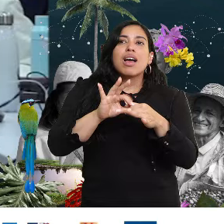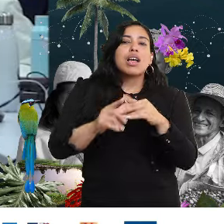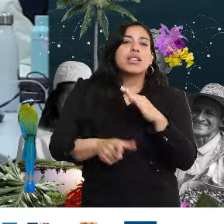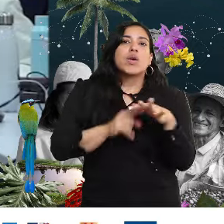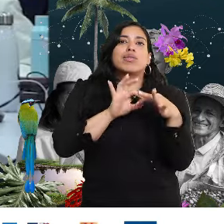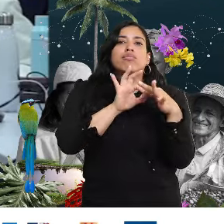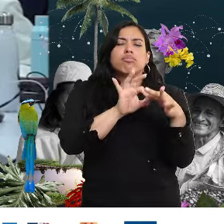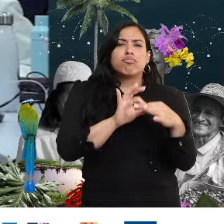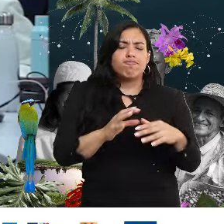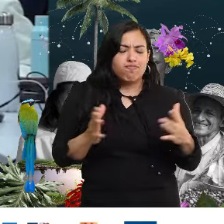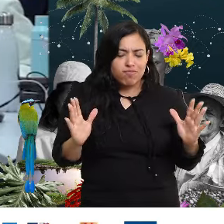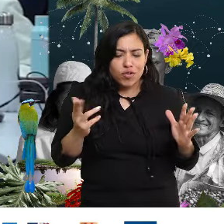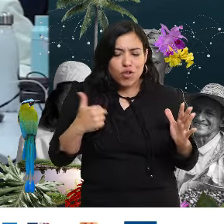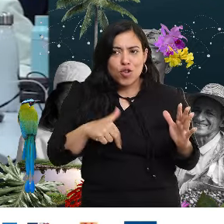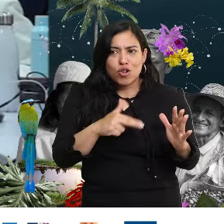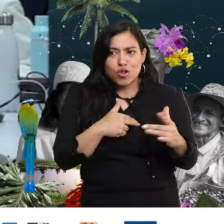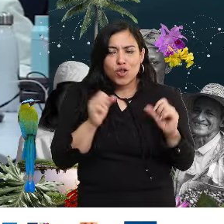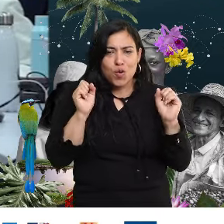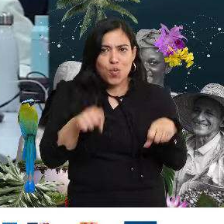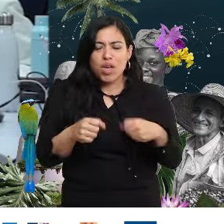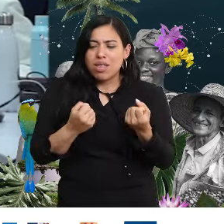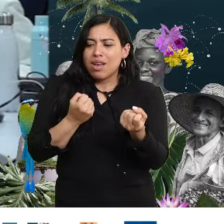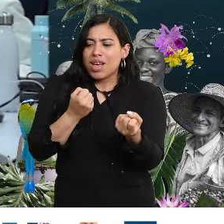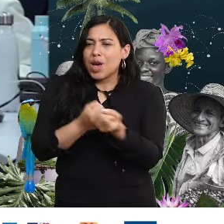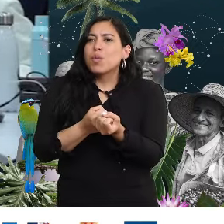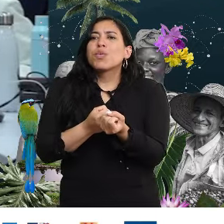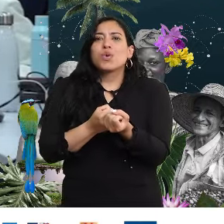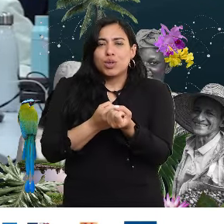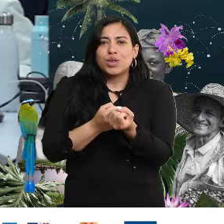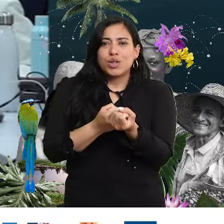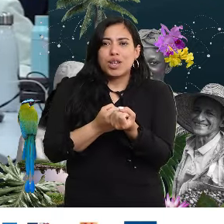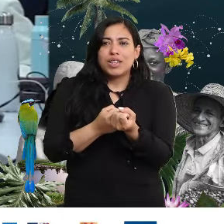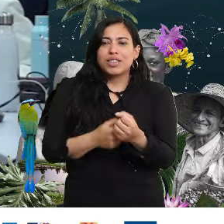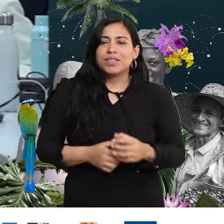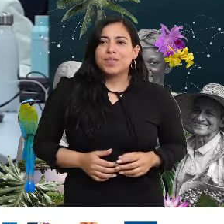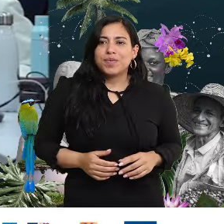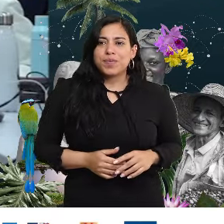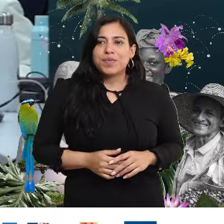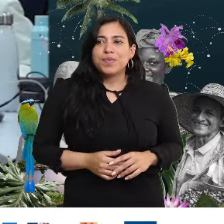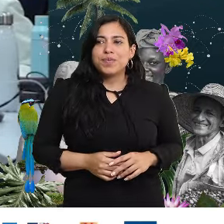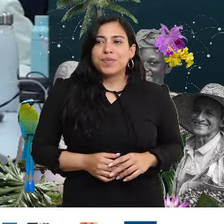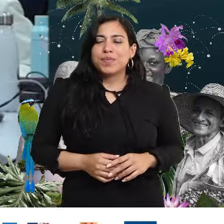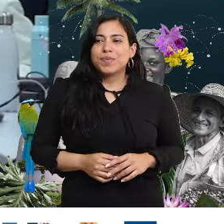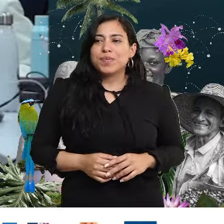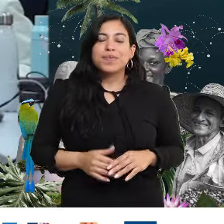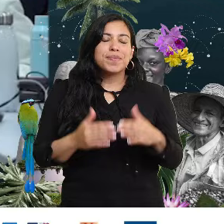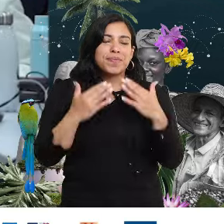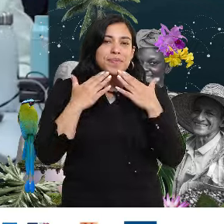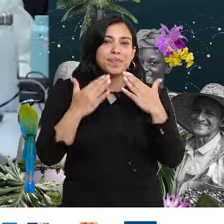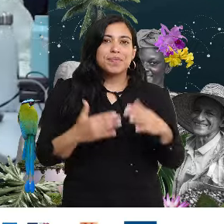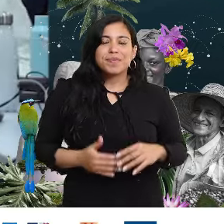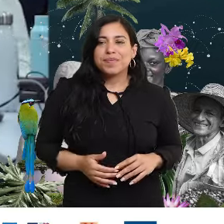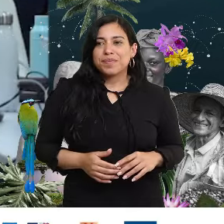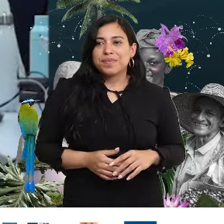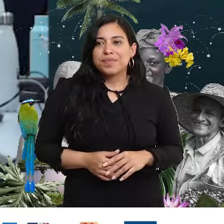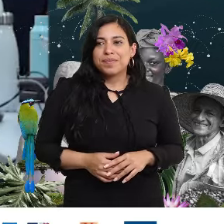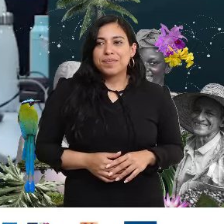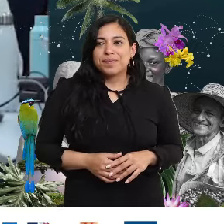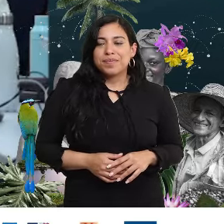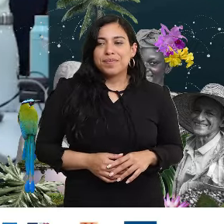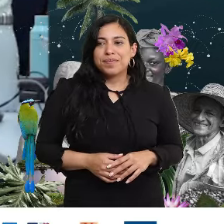además dispuestos a seguir apoyando en la implementación a futuro. Muchas gracias.